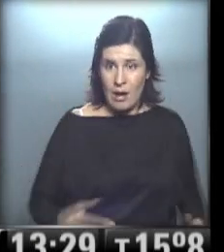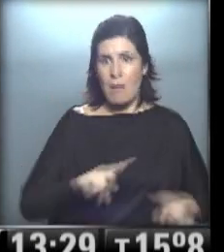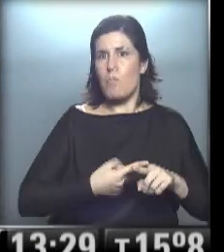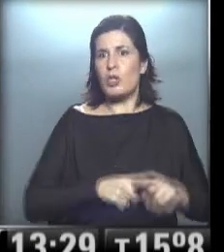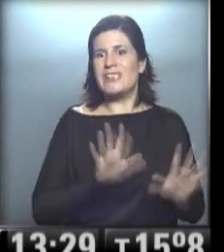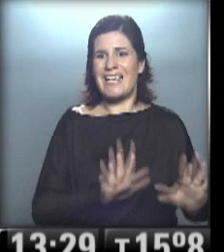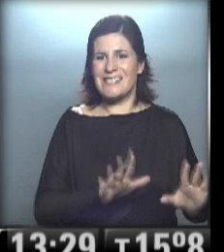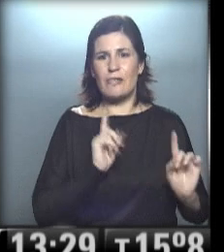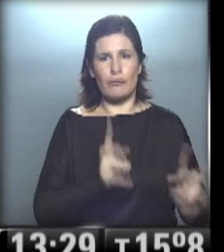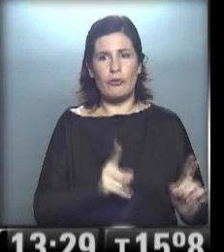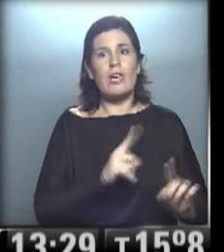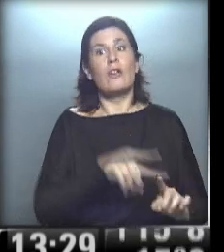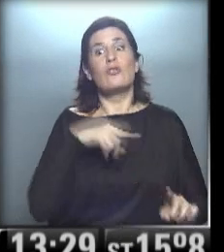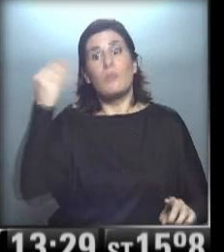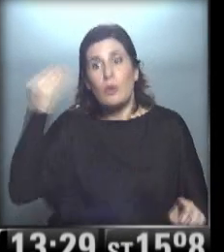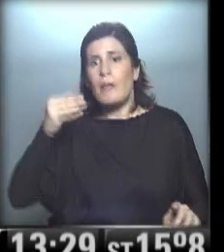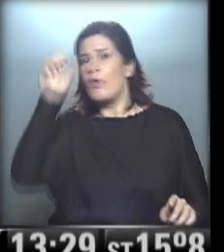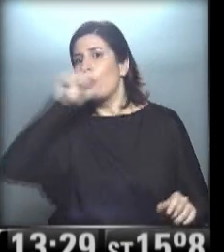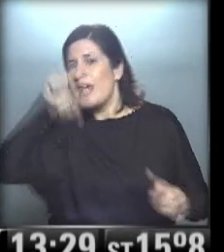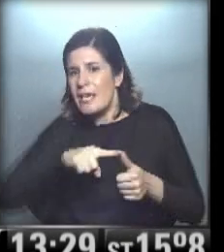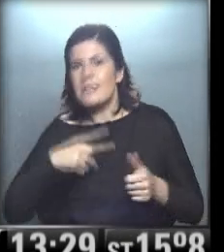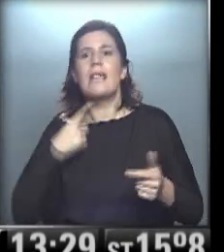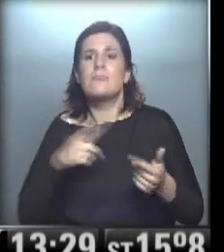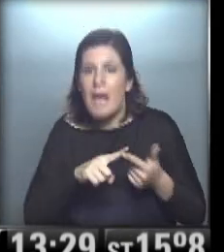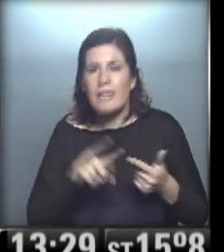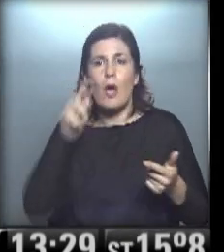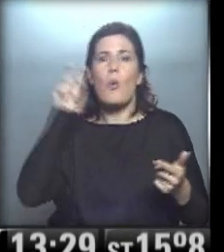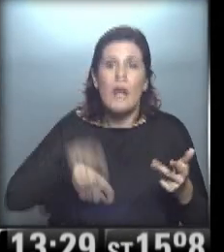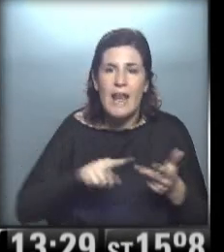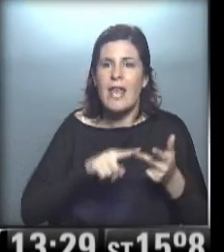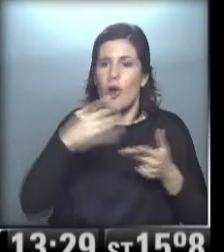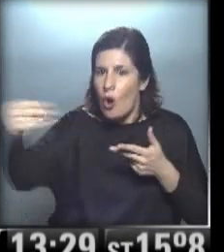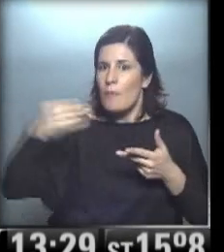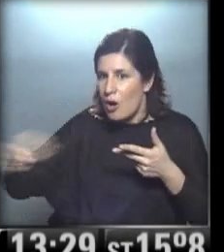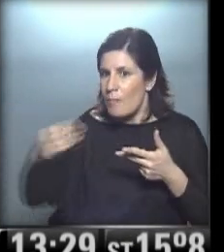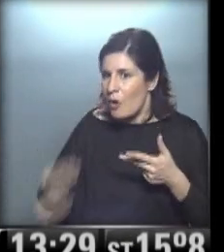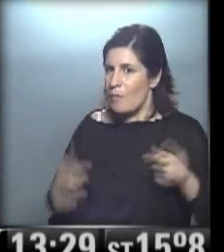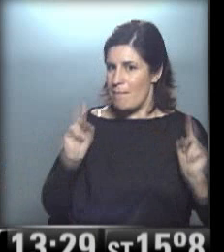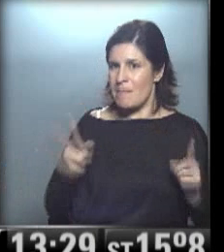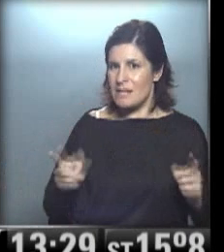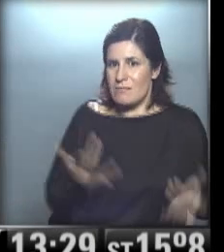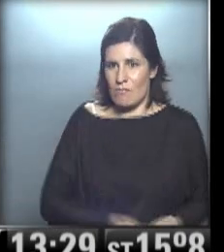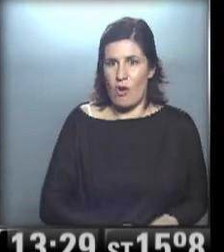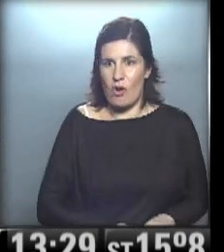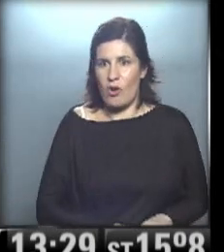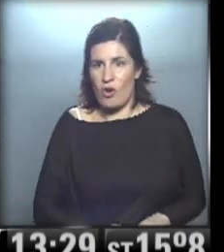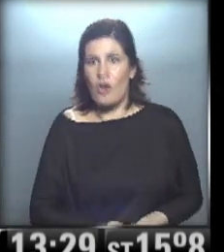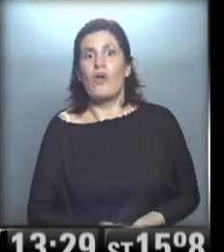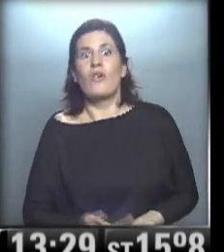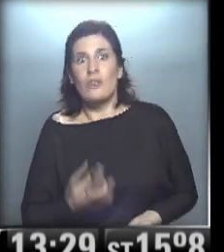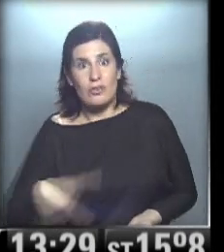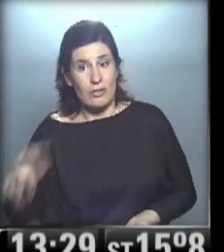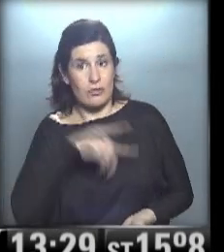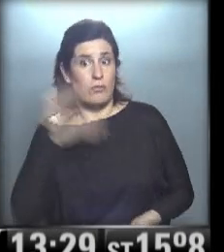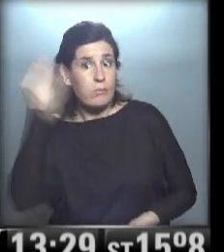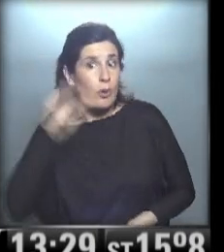sea la actitud que tome Grecia, que tome España, que tome Ucrania, que tome países con dificultades con la deuda. Entonces, es un pecadillo que